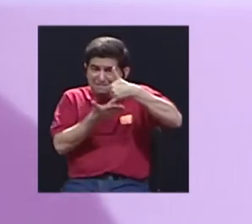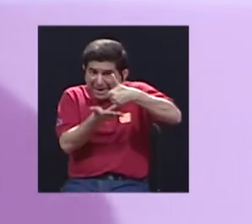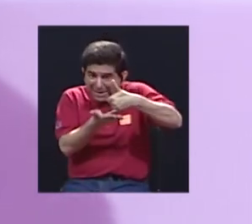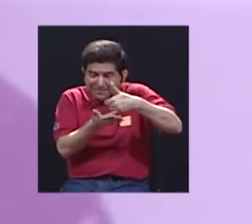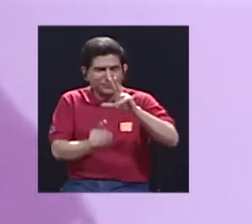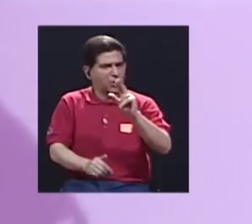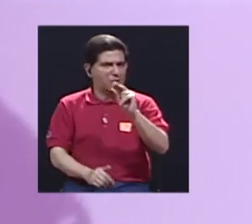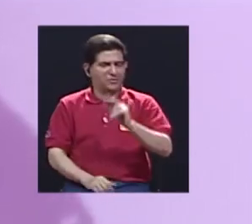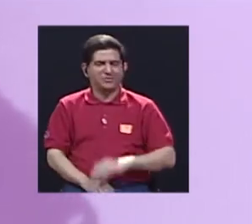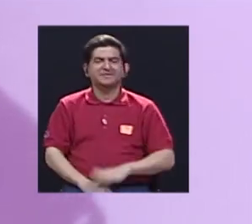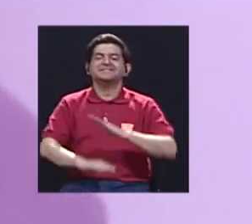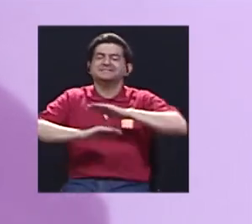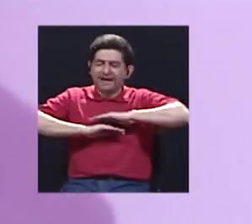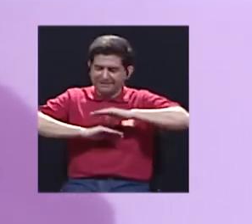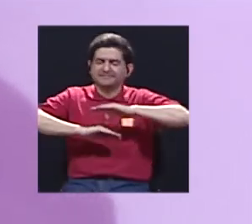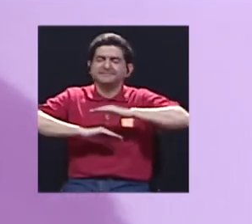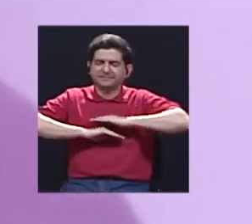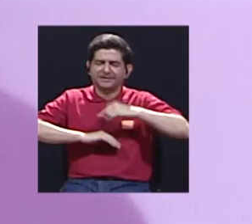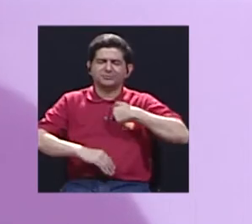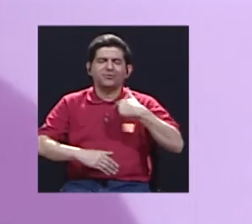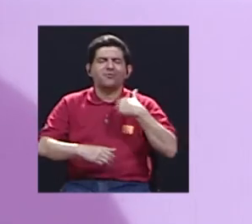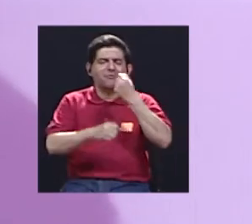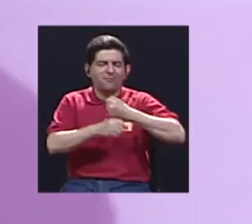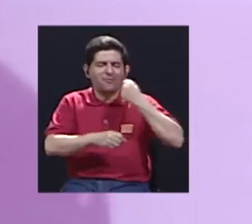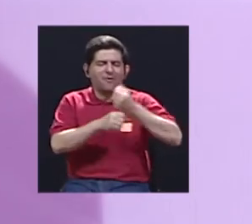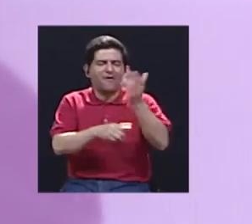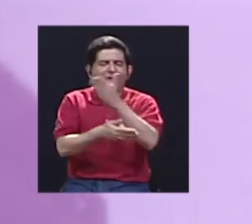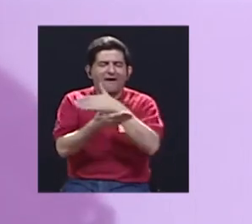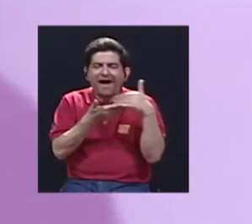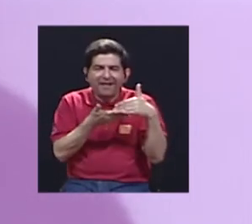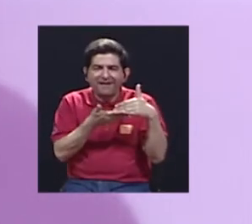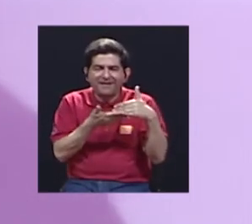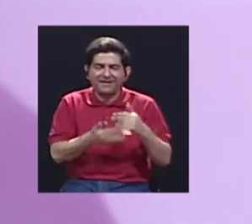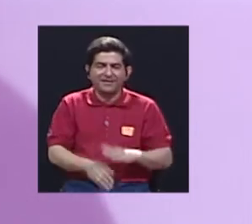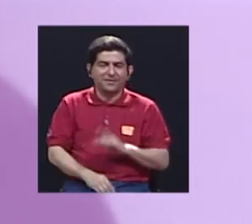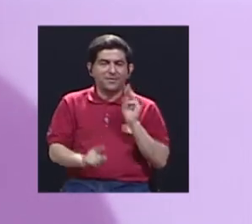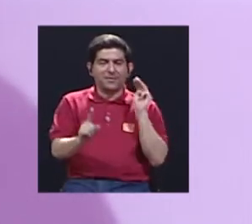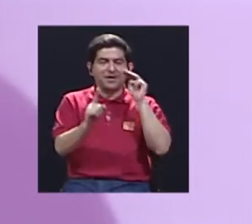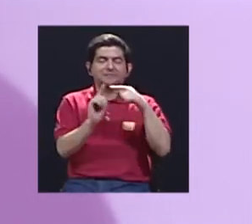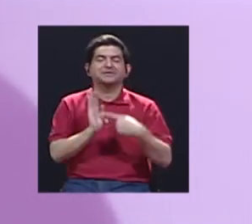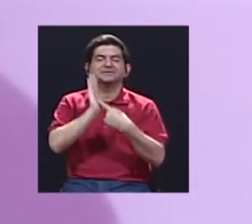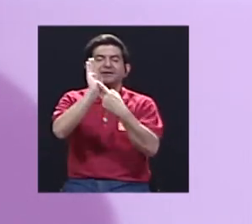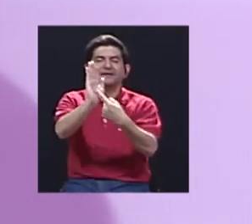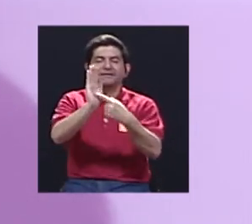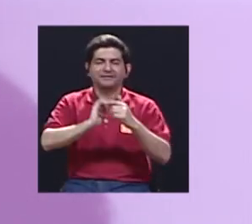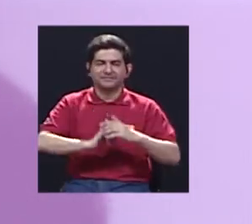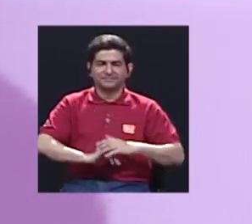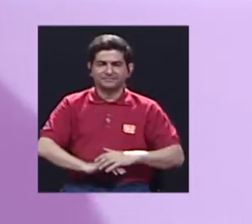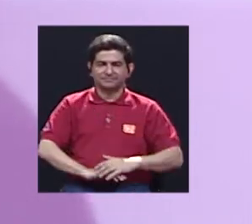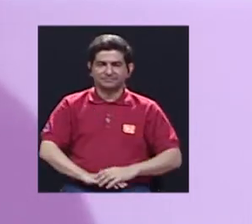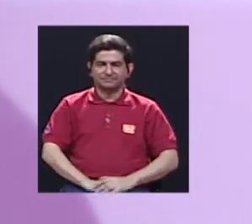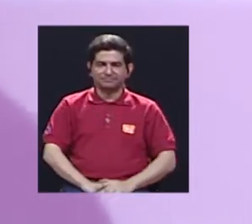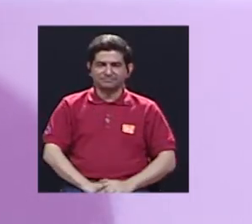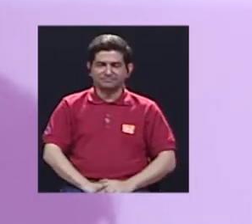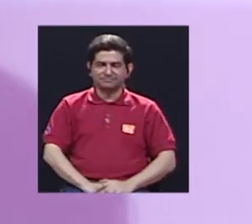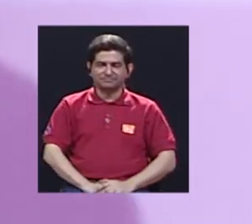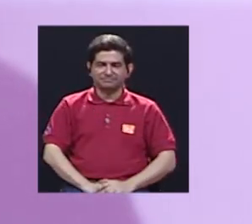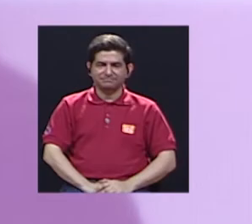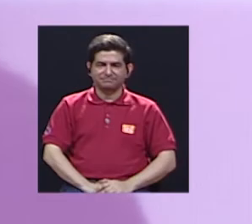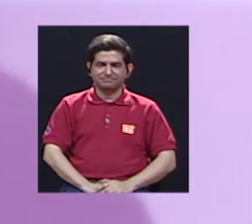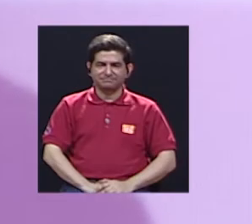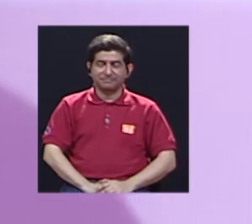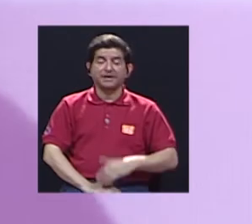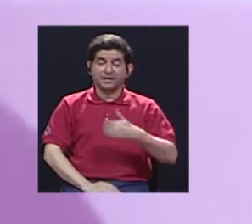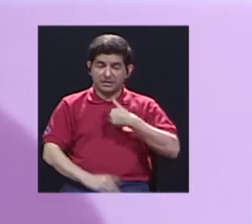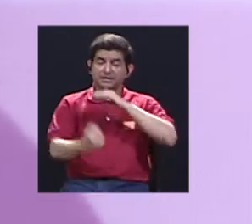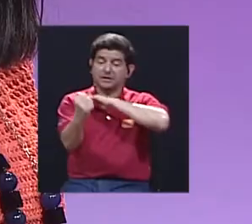sino es la satisfacción de haber creado algo y haber llevado un mensaje. Uh-huh. Y definitivamente tiene